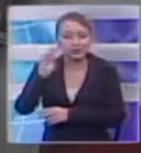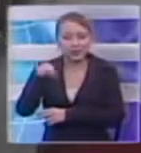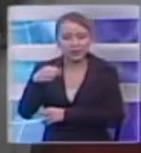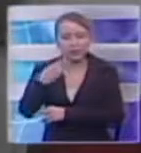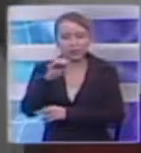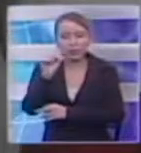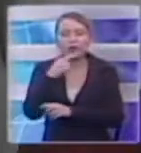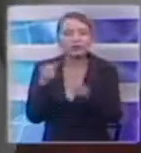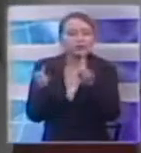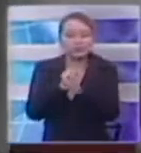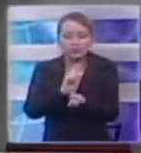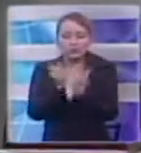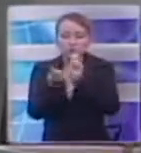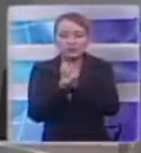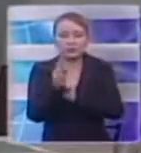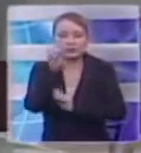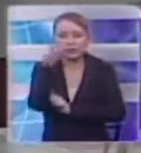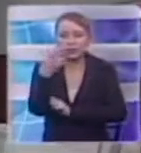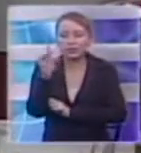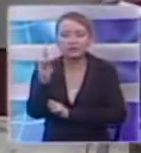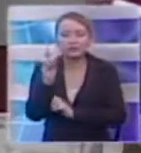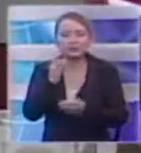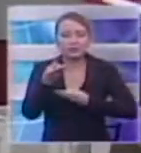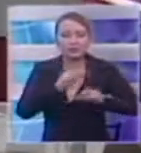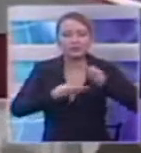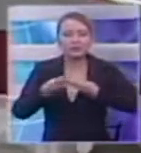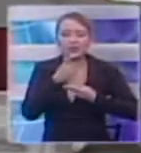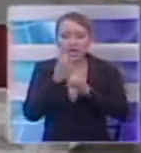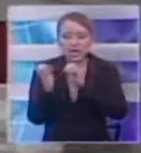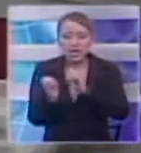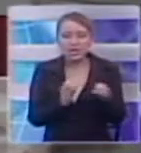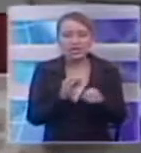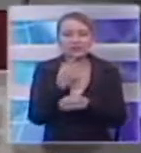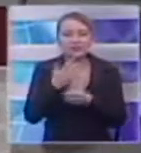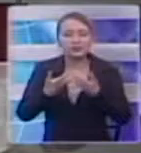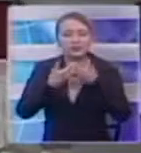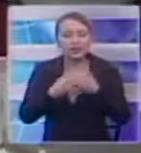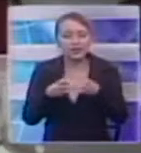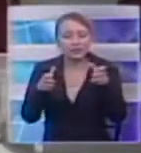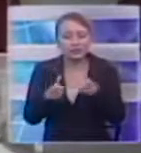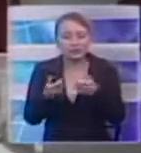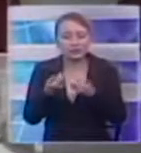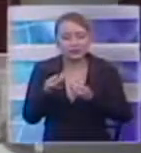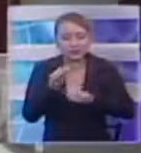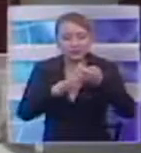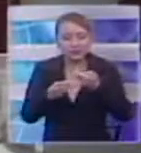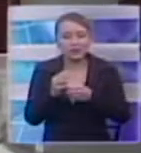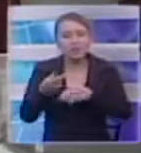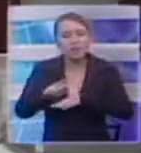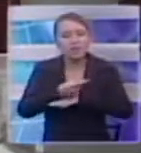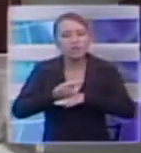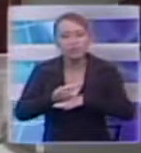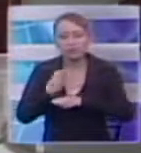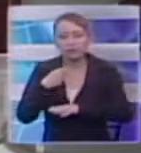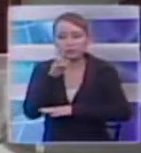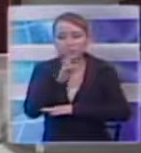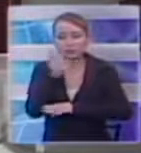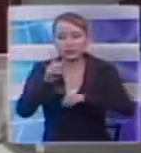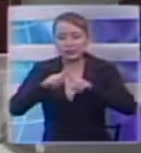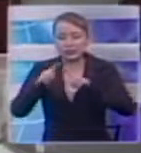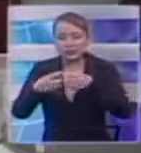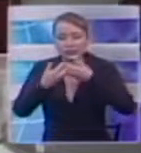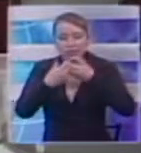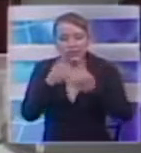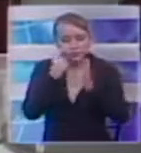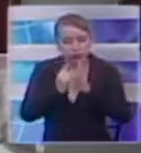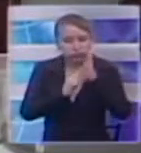primer encuentro de negocios 2016, organizado por la CAPIC, dio la oportunidad a 25 microempresarios de mostrar sus productos a